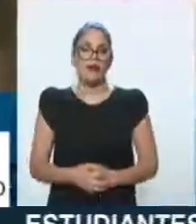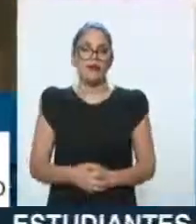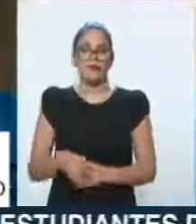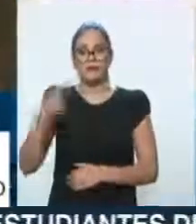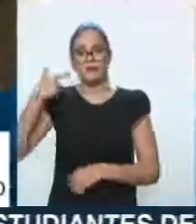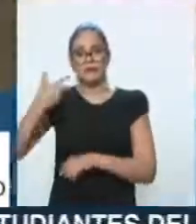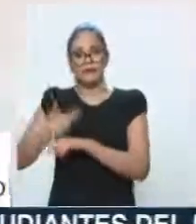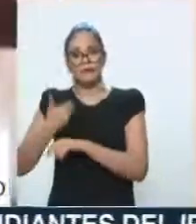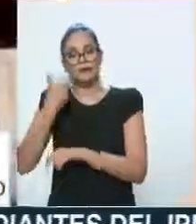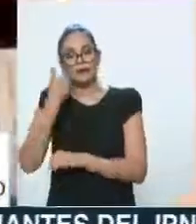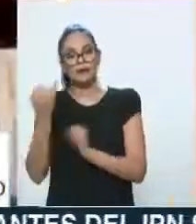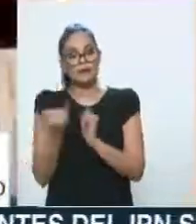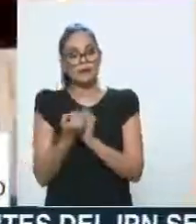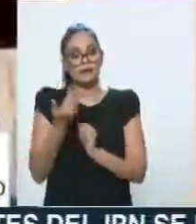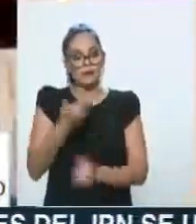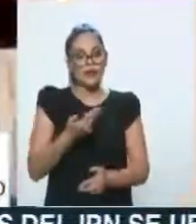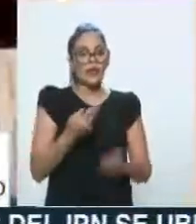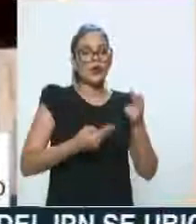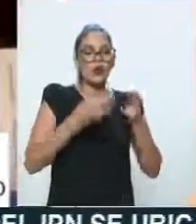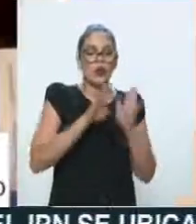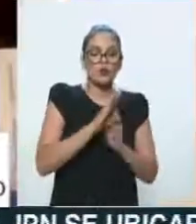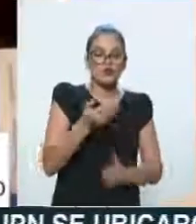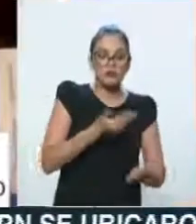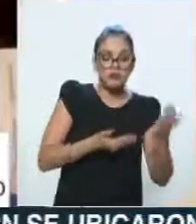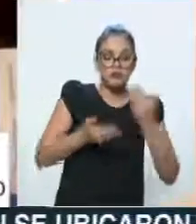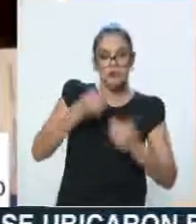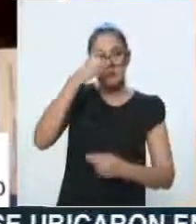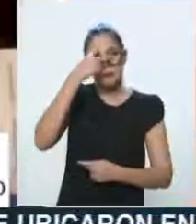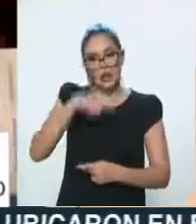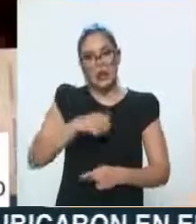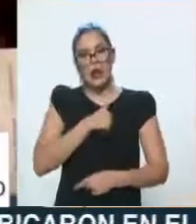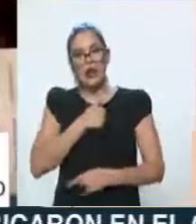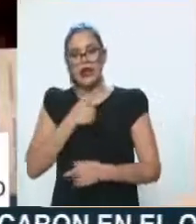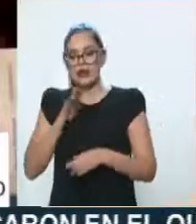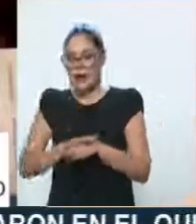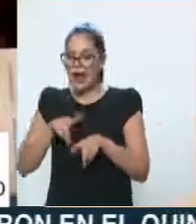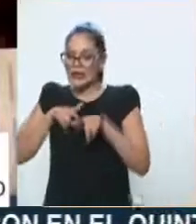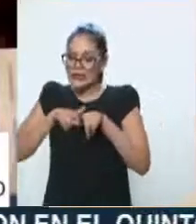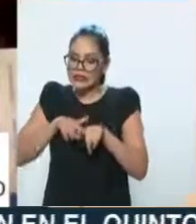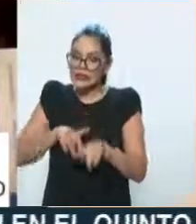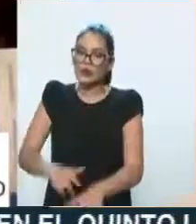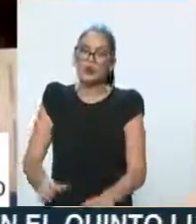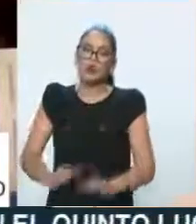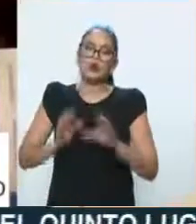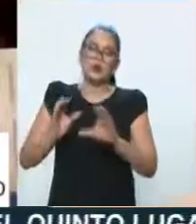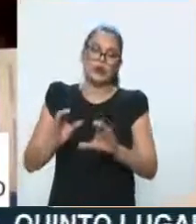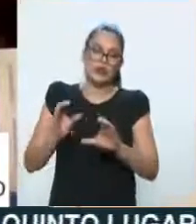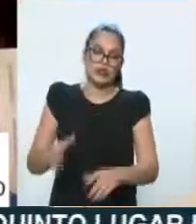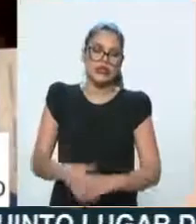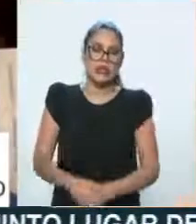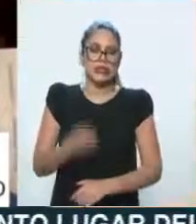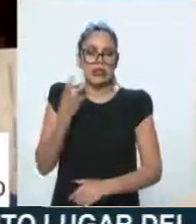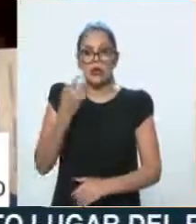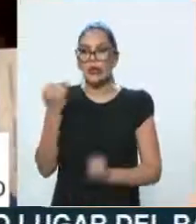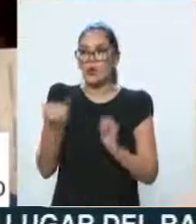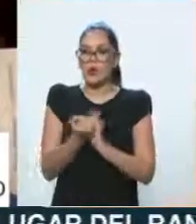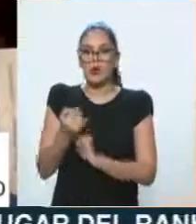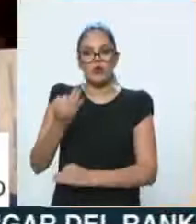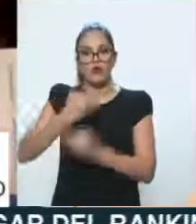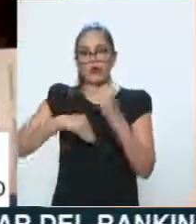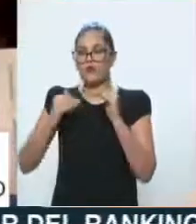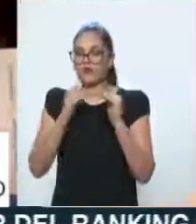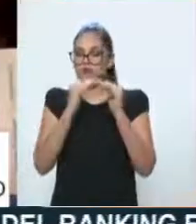negociación y a través de la negociación México y Canadá logramos preservarlo. Entonces, en ese sentido, sí es un acuerdo ganar-ganar para